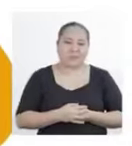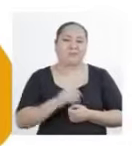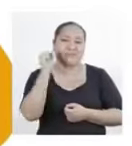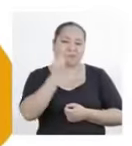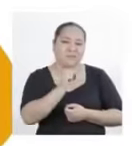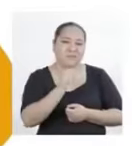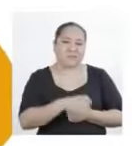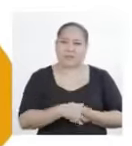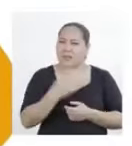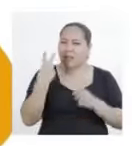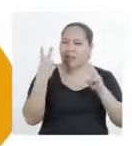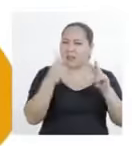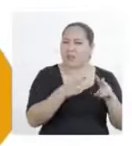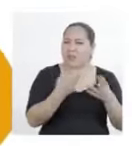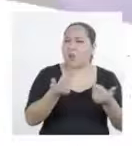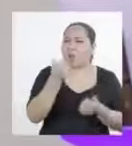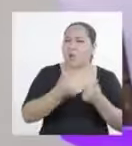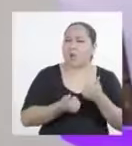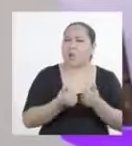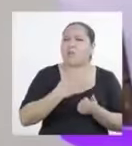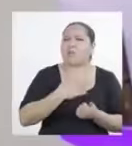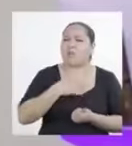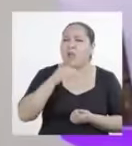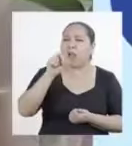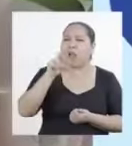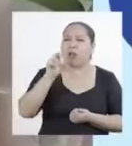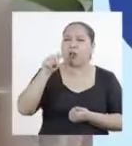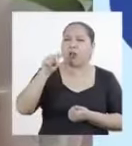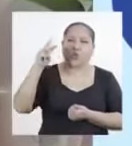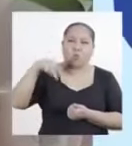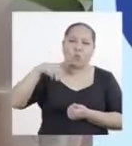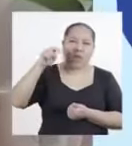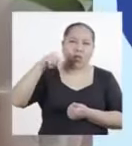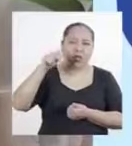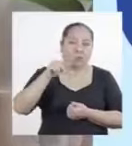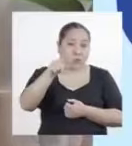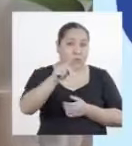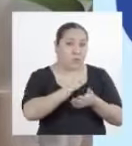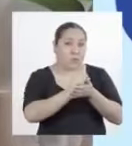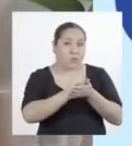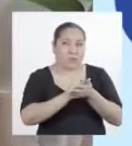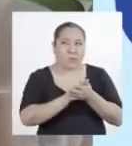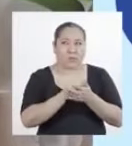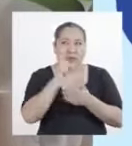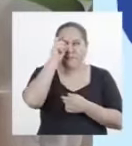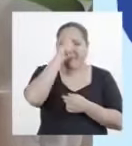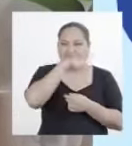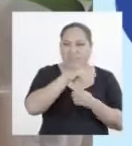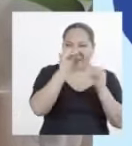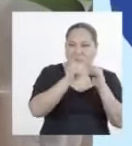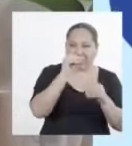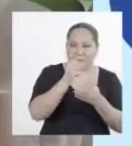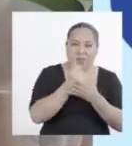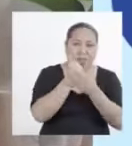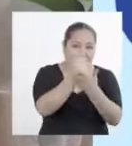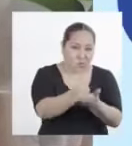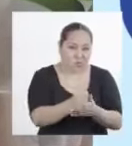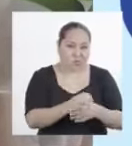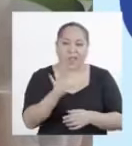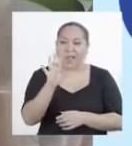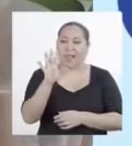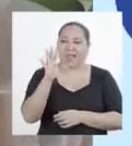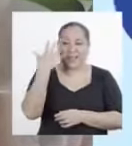¡Interesante! Ya lo creo ¿Pero qué vamos a argumentar? Tú dime Argumente, algo imposible de argumentar